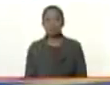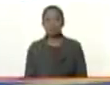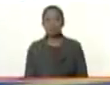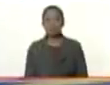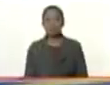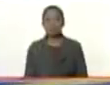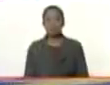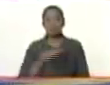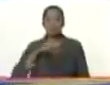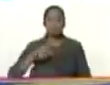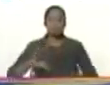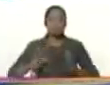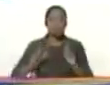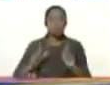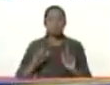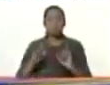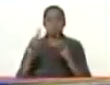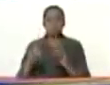¿Estamos listos?